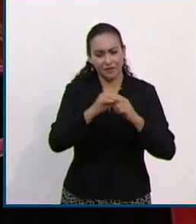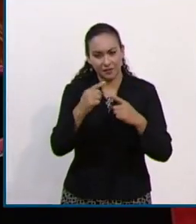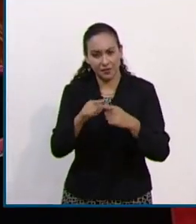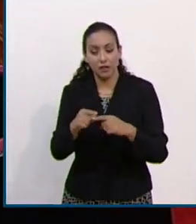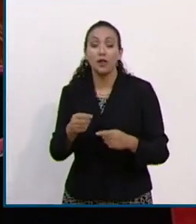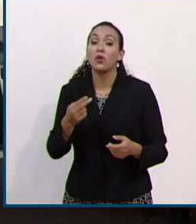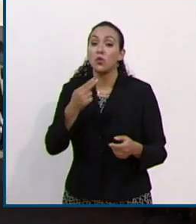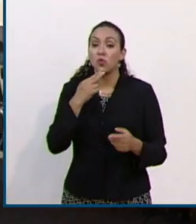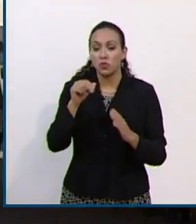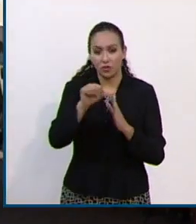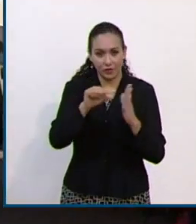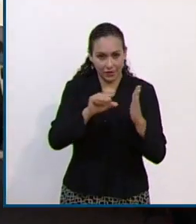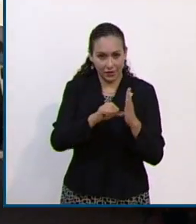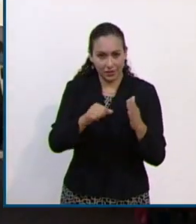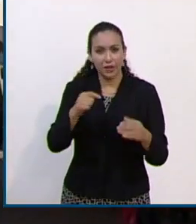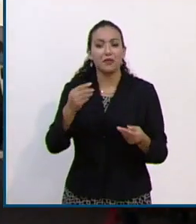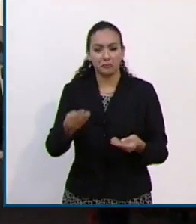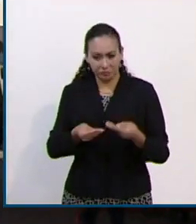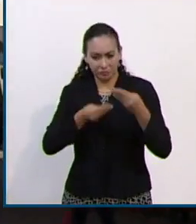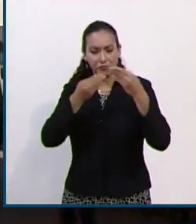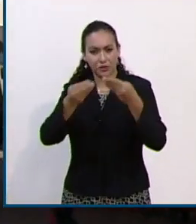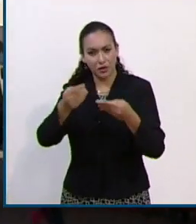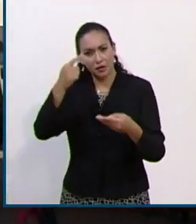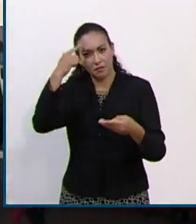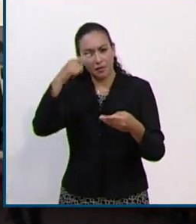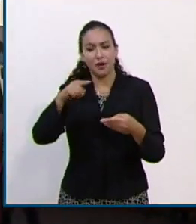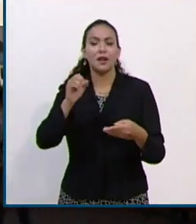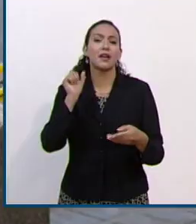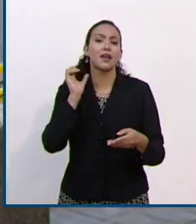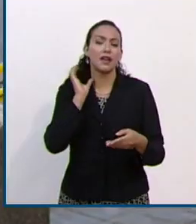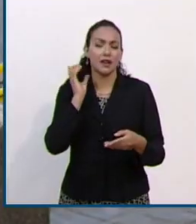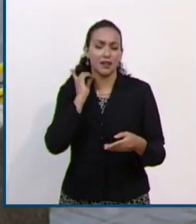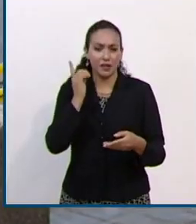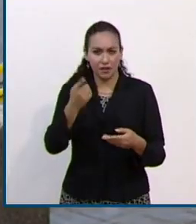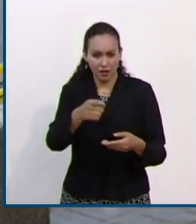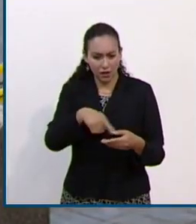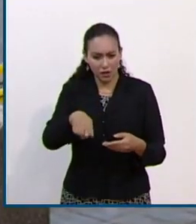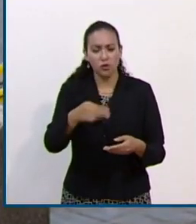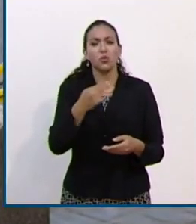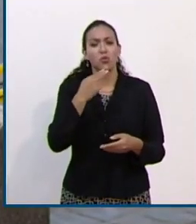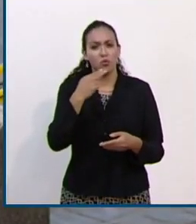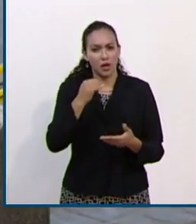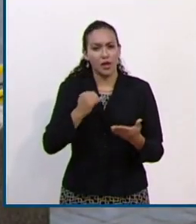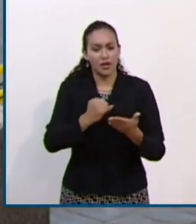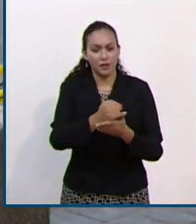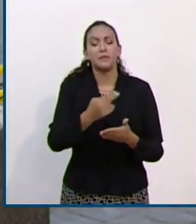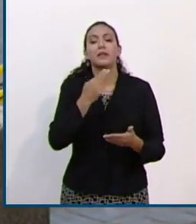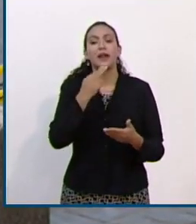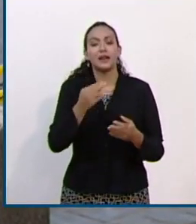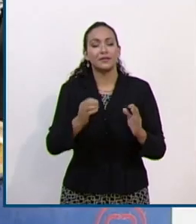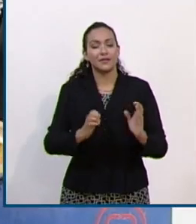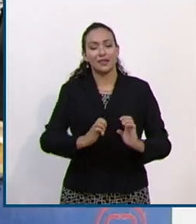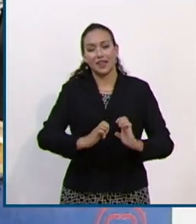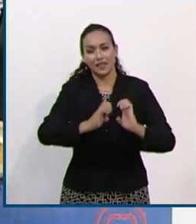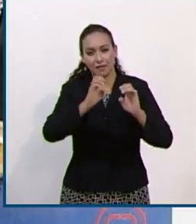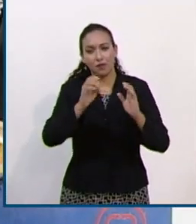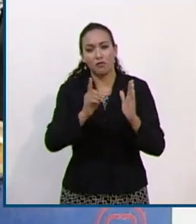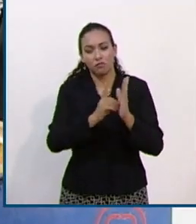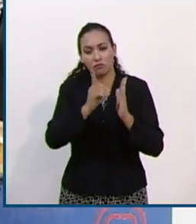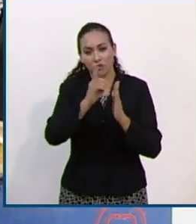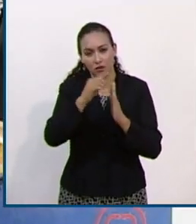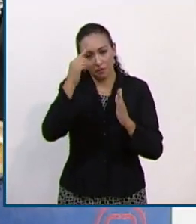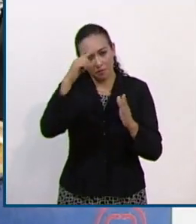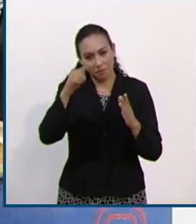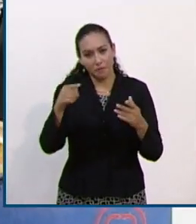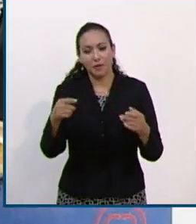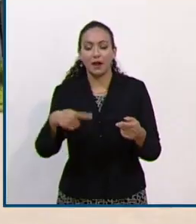artículos relativos a la facultad otorgada al Poder Ejecutivo local para emitir la autorización de fraccionamientos a través del Instituto de